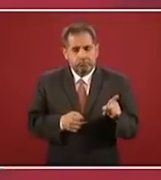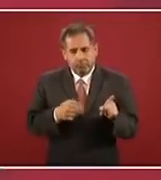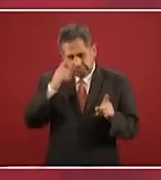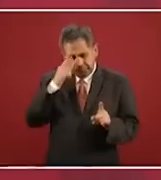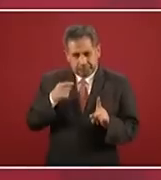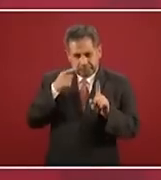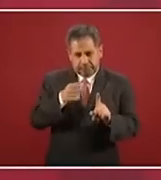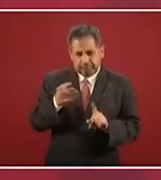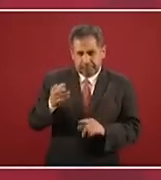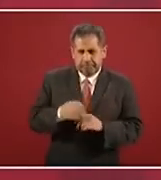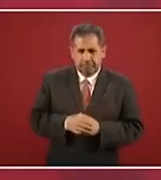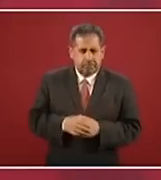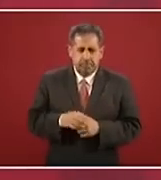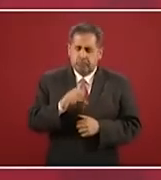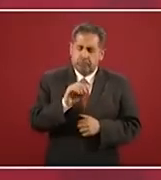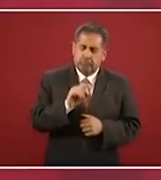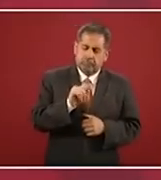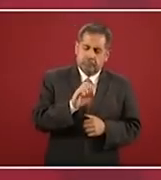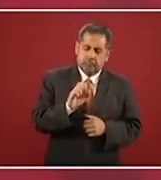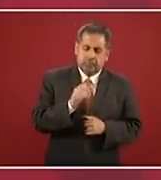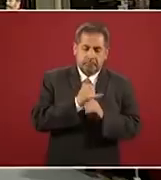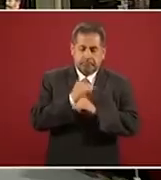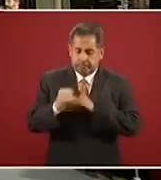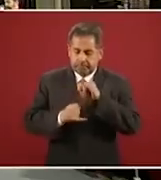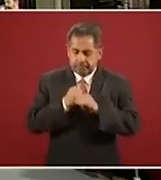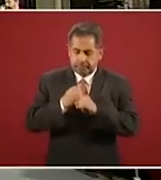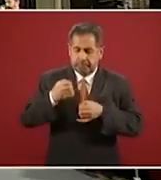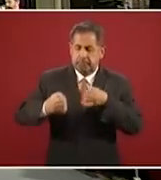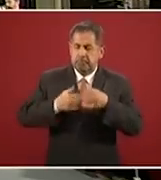será el sentido su pregunta corte internacional de justicia